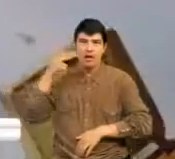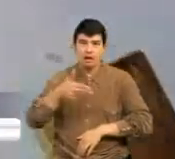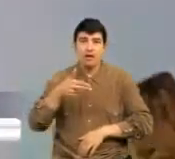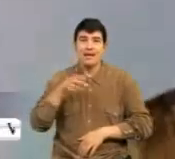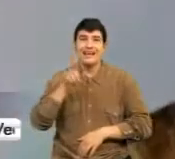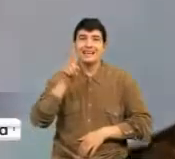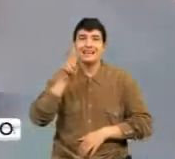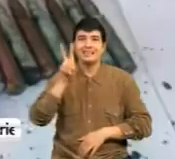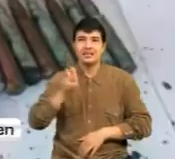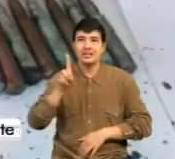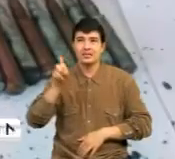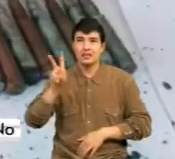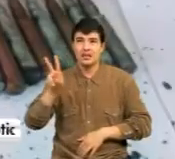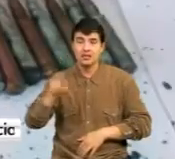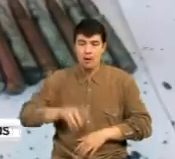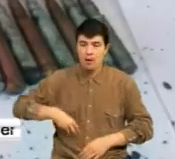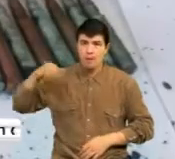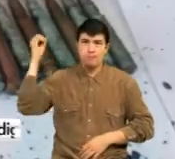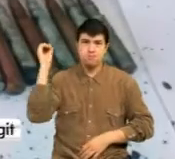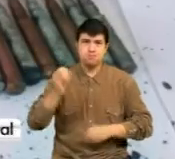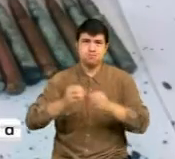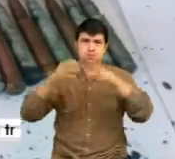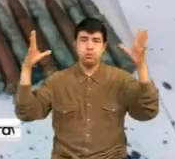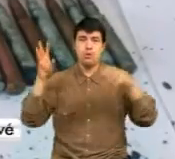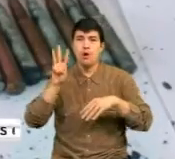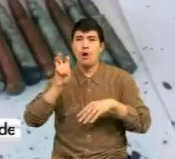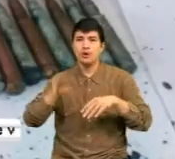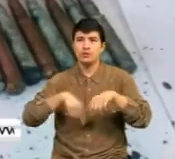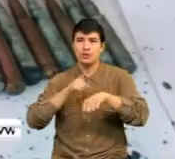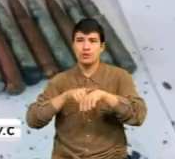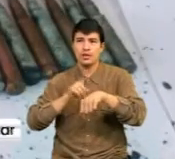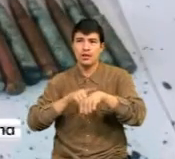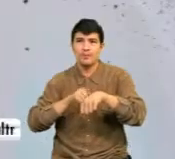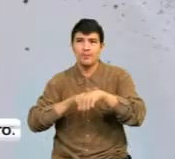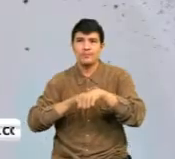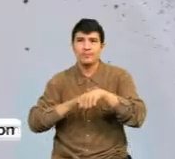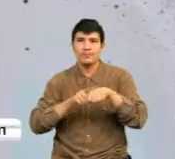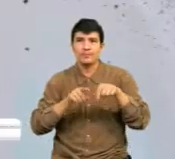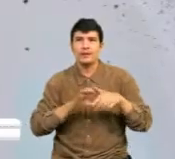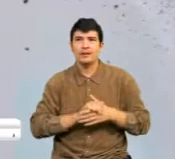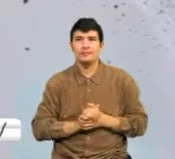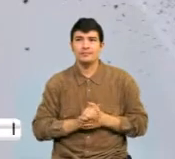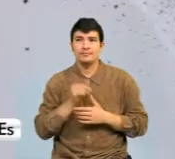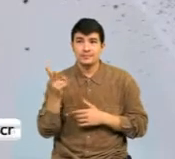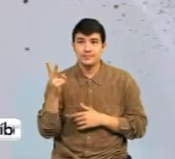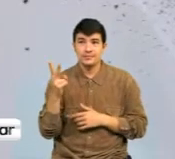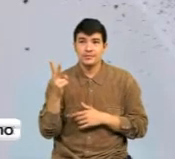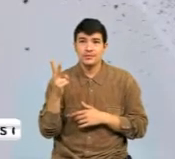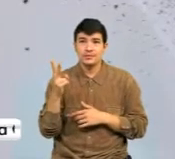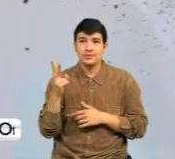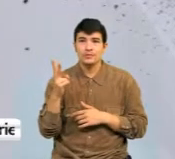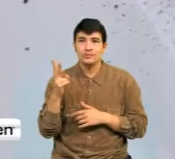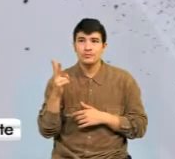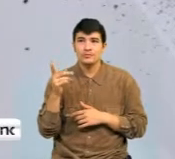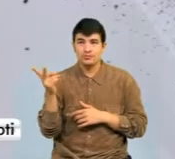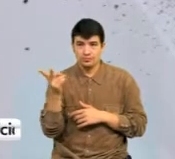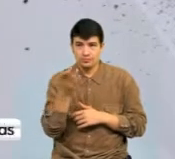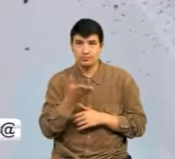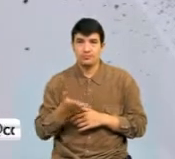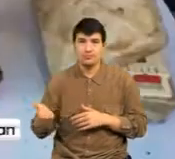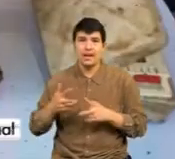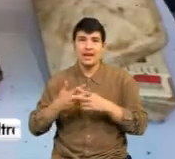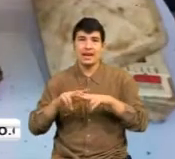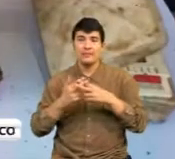7.62, una granada de fusil, 8 temporizadores, 3 casetes para grabadora, 2 culatas para fusil, 12 detonadores